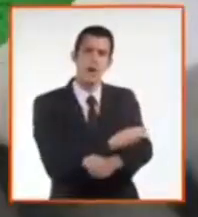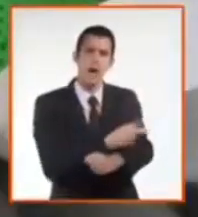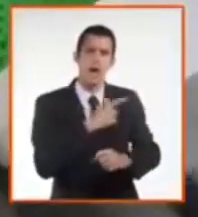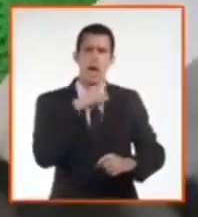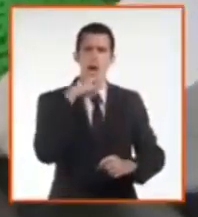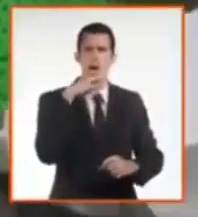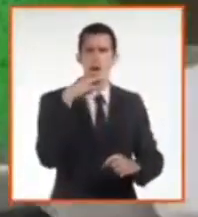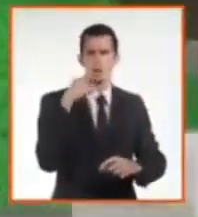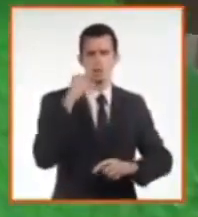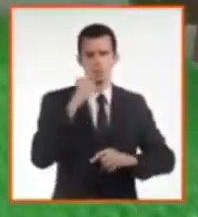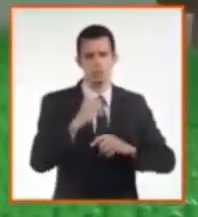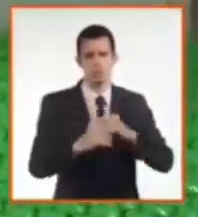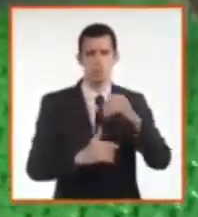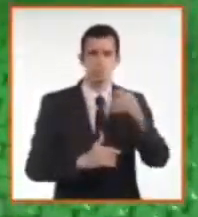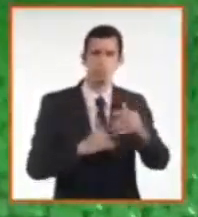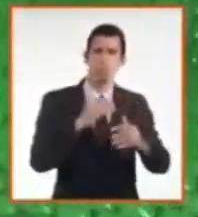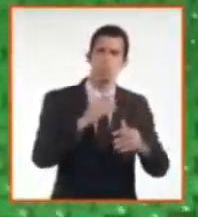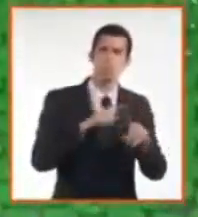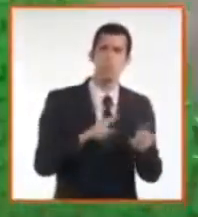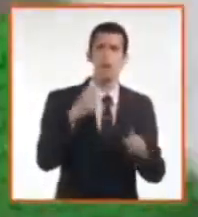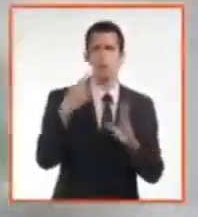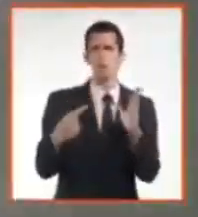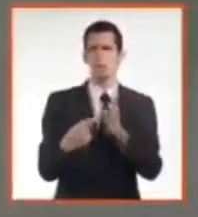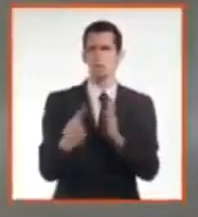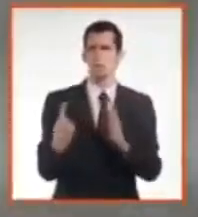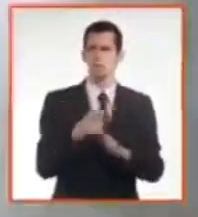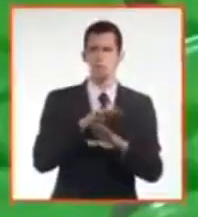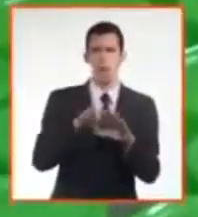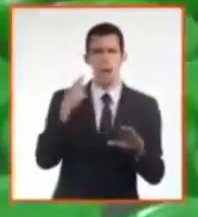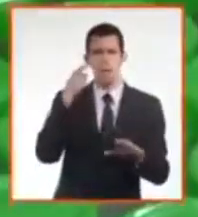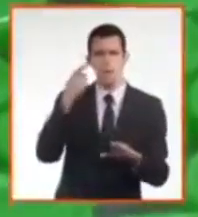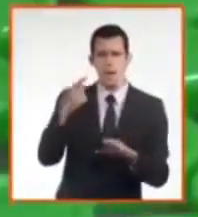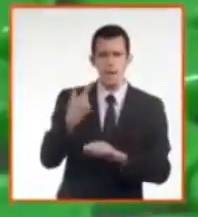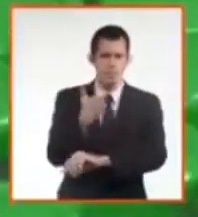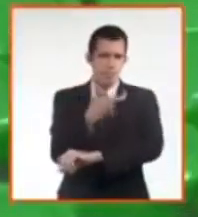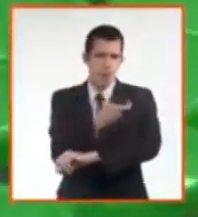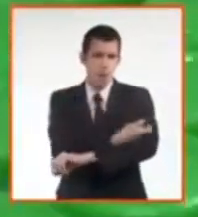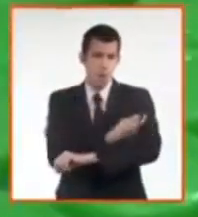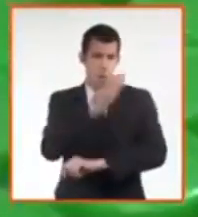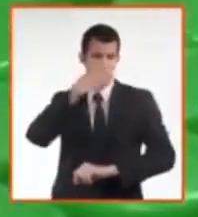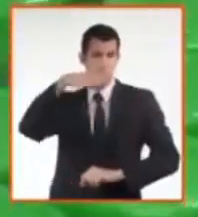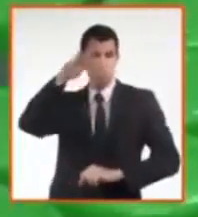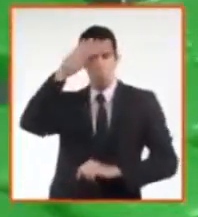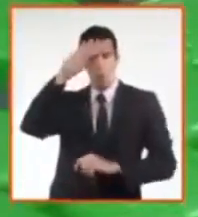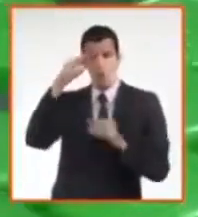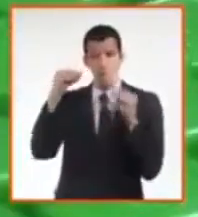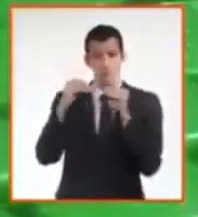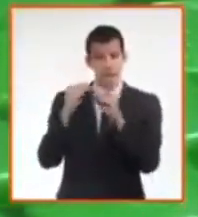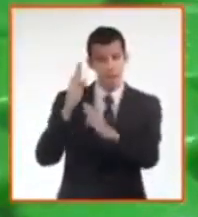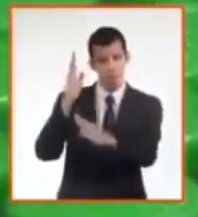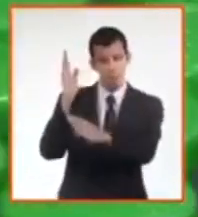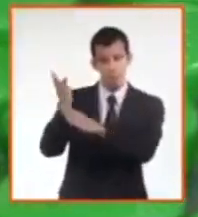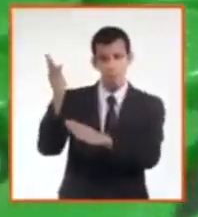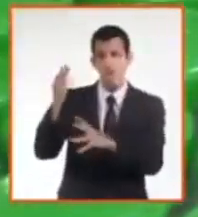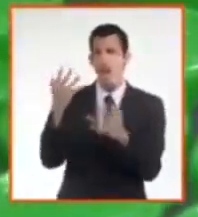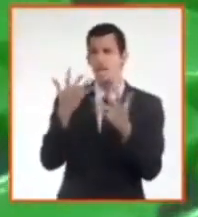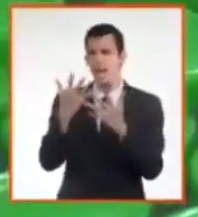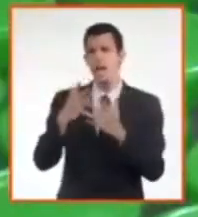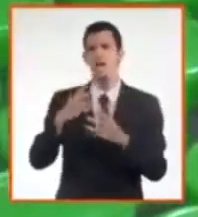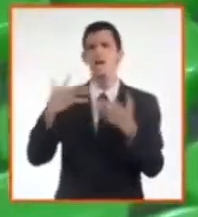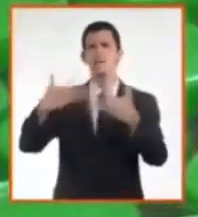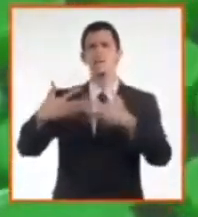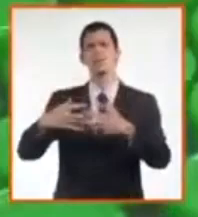la variante o micro y otras variantes de otras generaciones vacunas que en general La idea es que